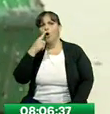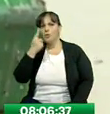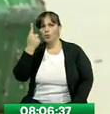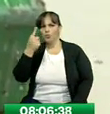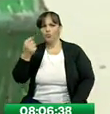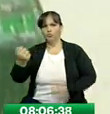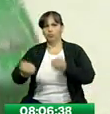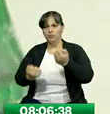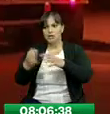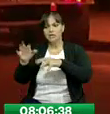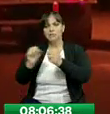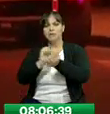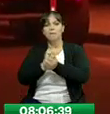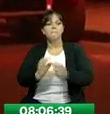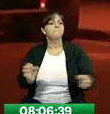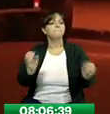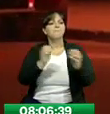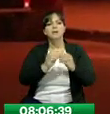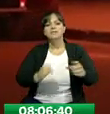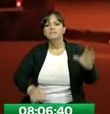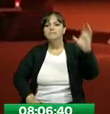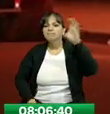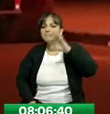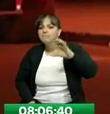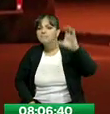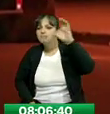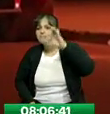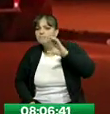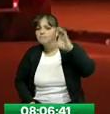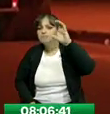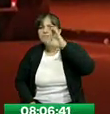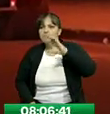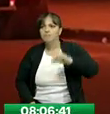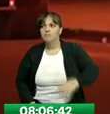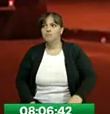y asimismo detectar otros contenedores